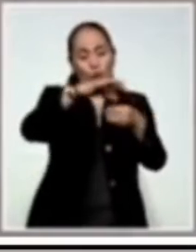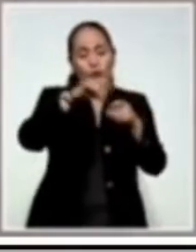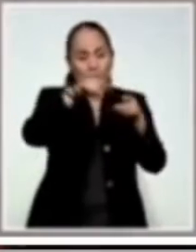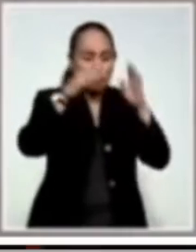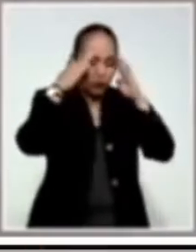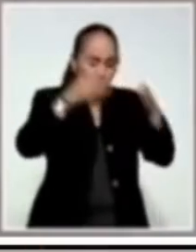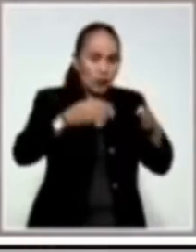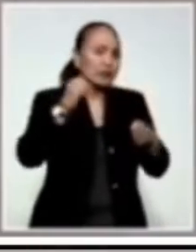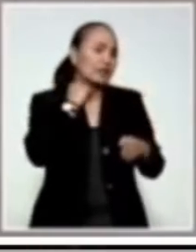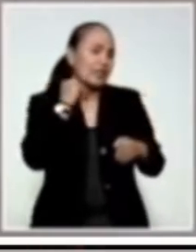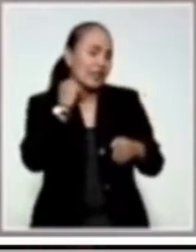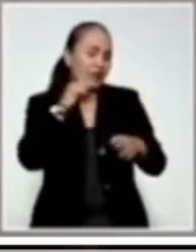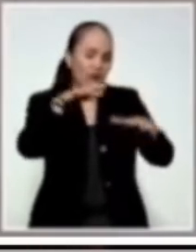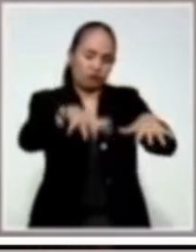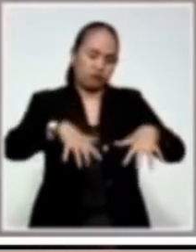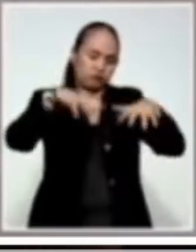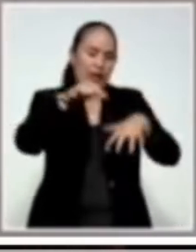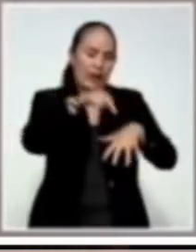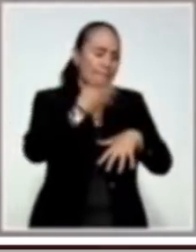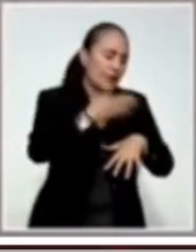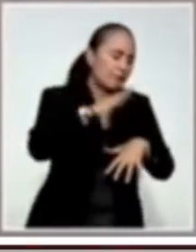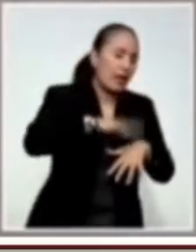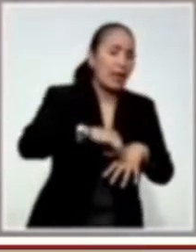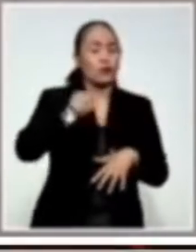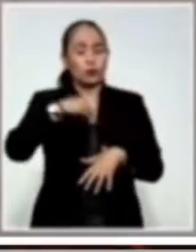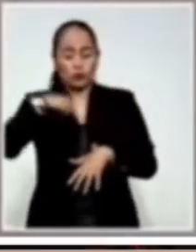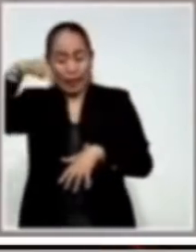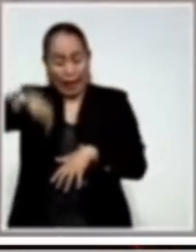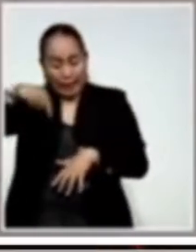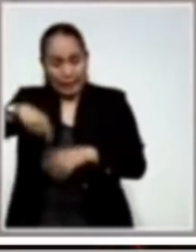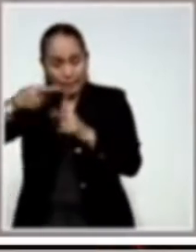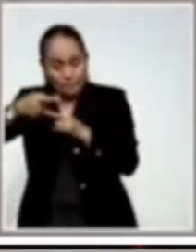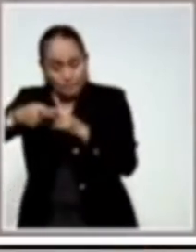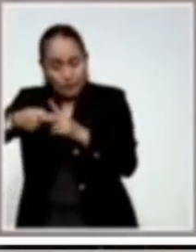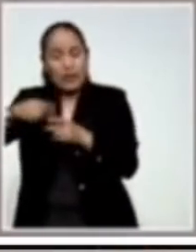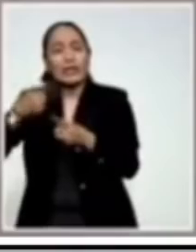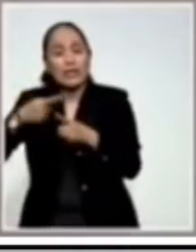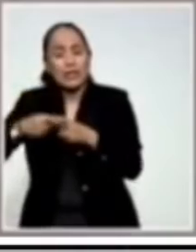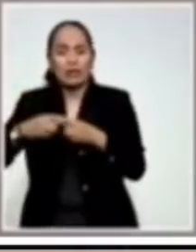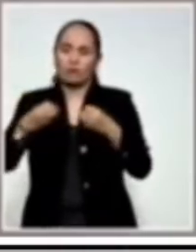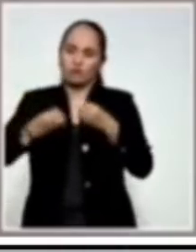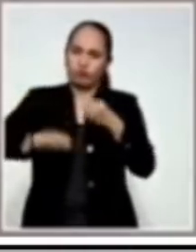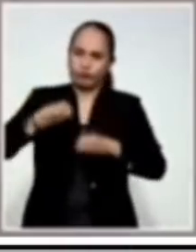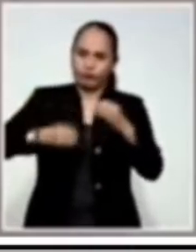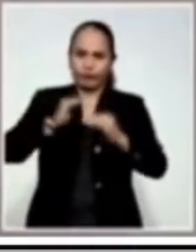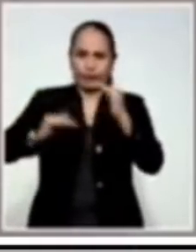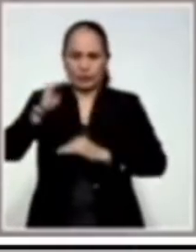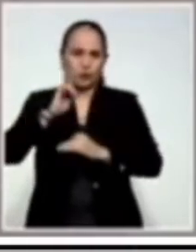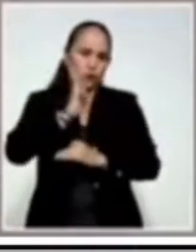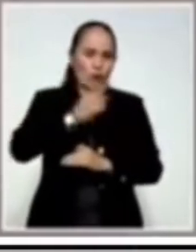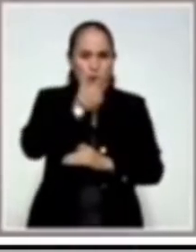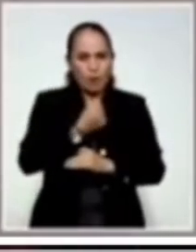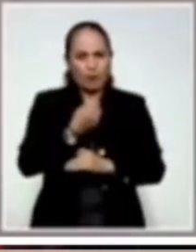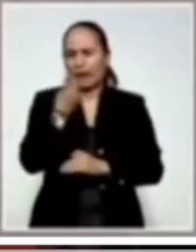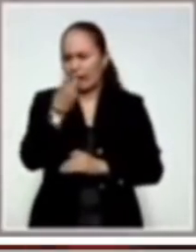viendo si se cuentan bien o mal. Aquí los votos los contamos las ministras y los ministros. Y este es un asunto que se resolvió en los